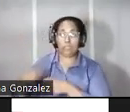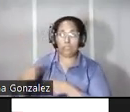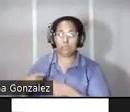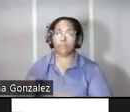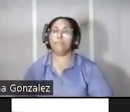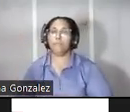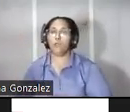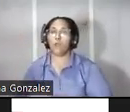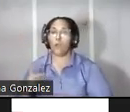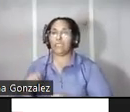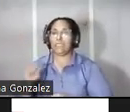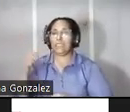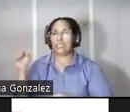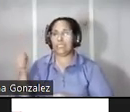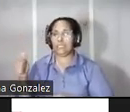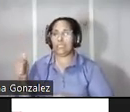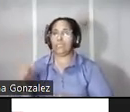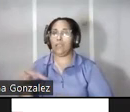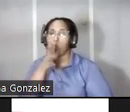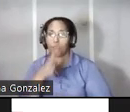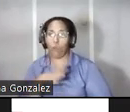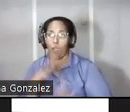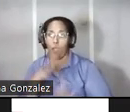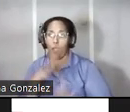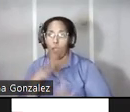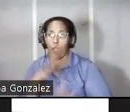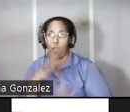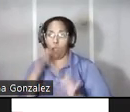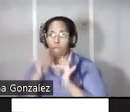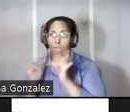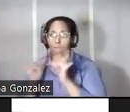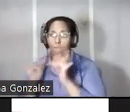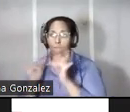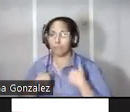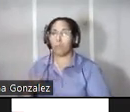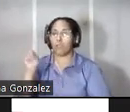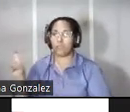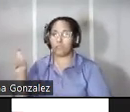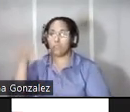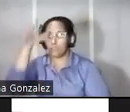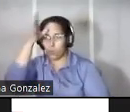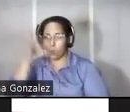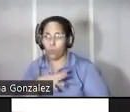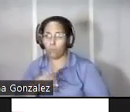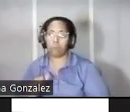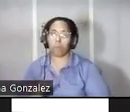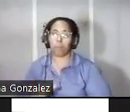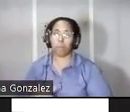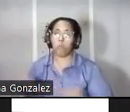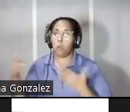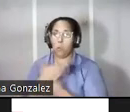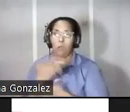cito, por cada 10 mujeres que cometen delitos o faltas, hay 100 hombres y no es una novedad. Se ha